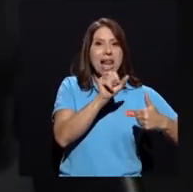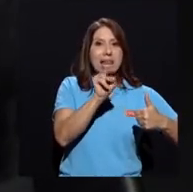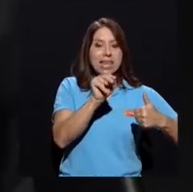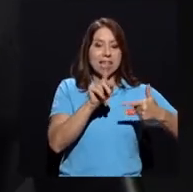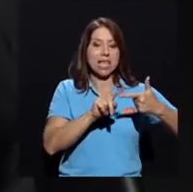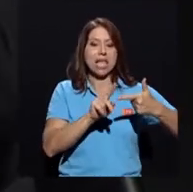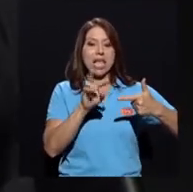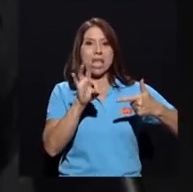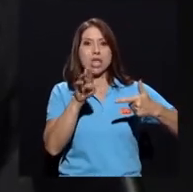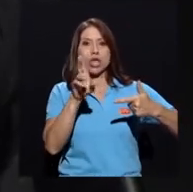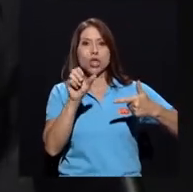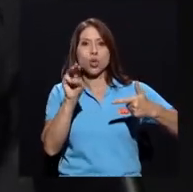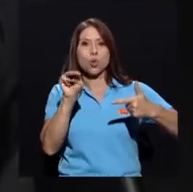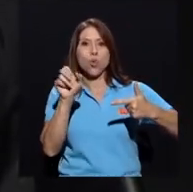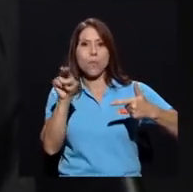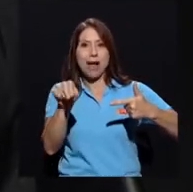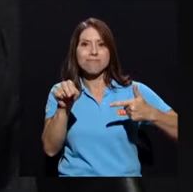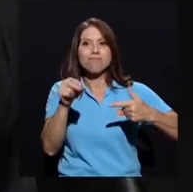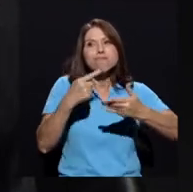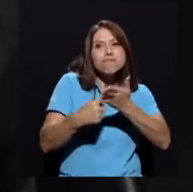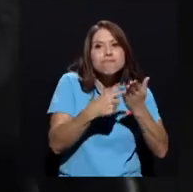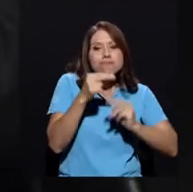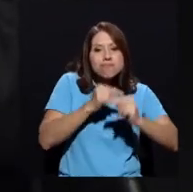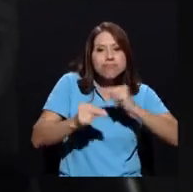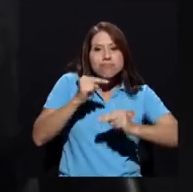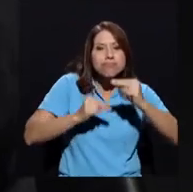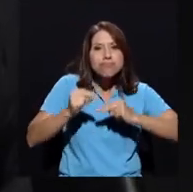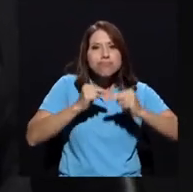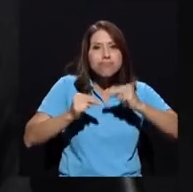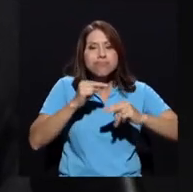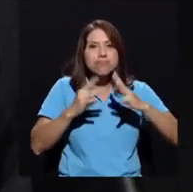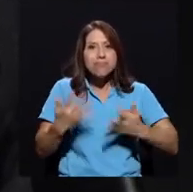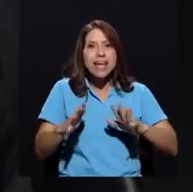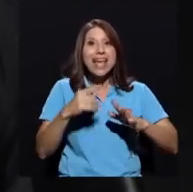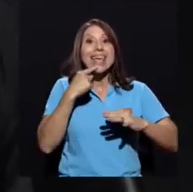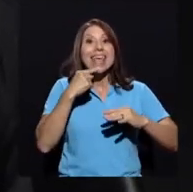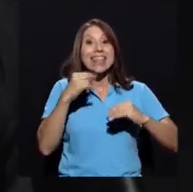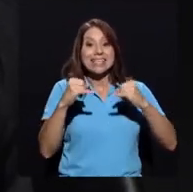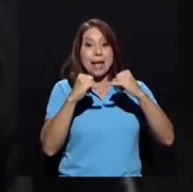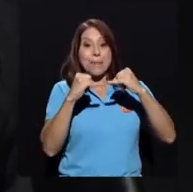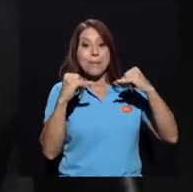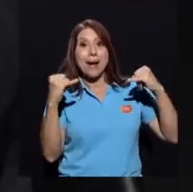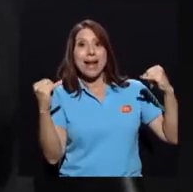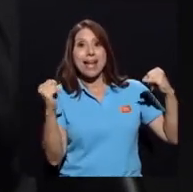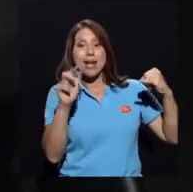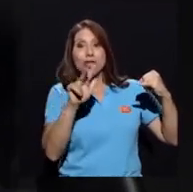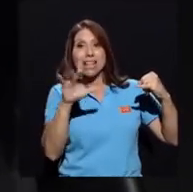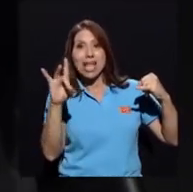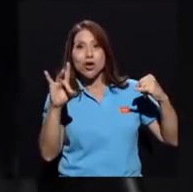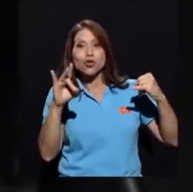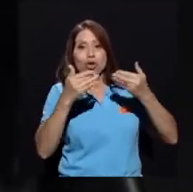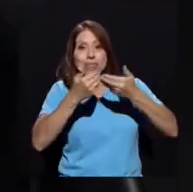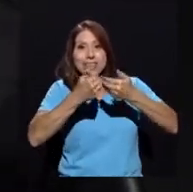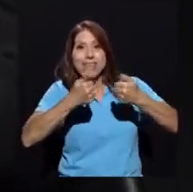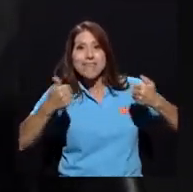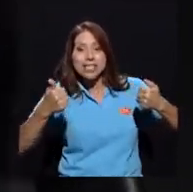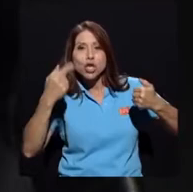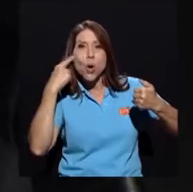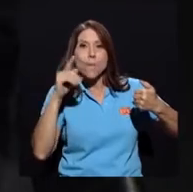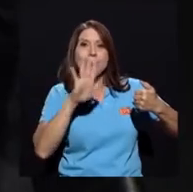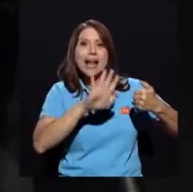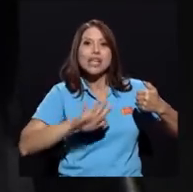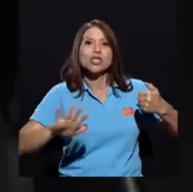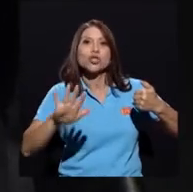determinan que el paralelo 38 va a ser el punto de división entre la ocupación de los Estados Unidos y sus aliados y la Unión Soviética,